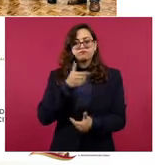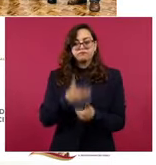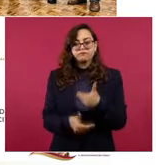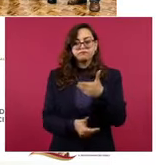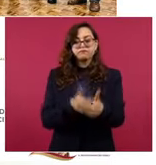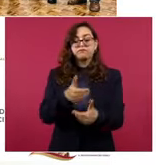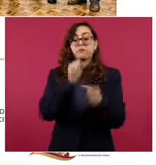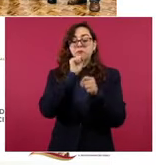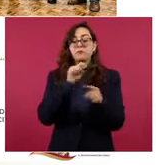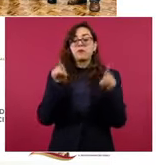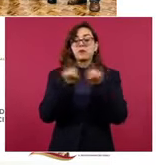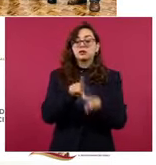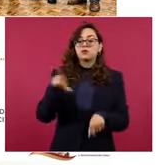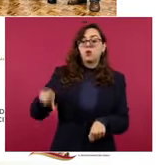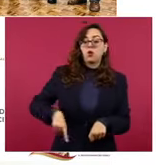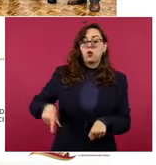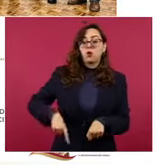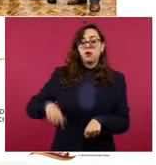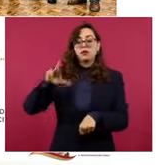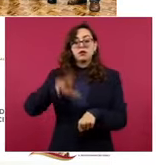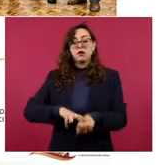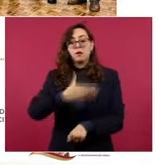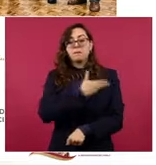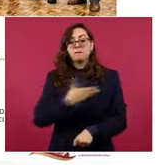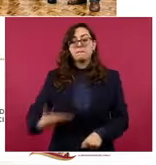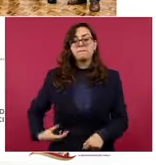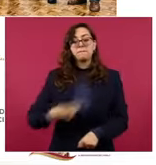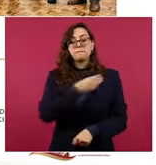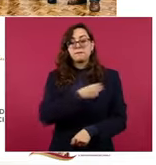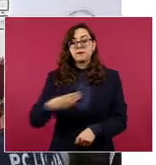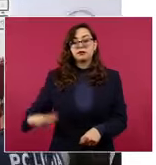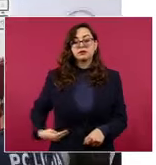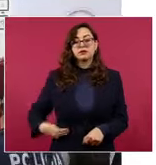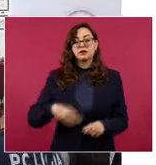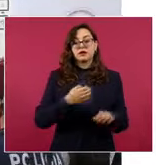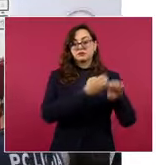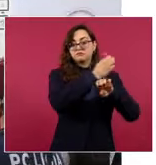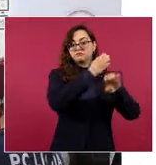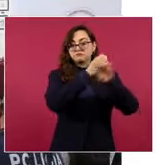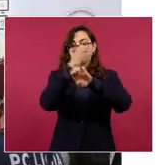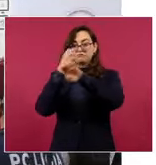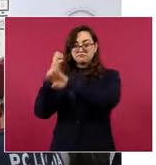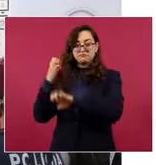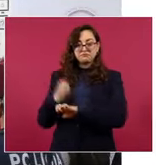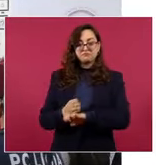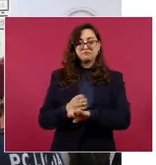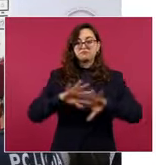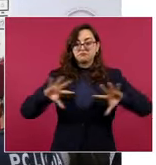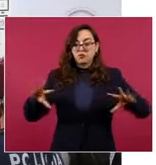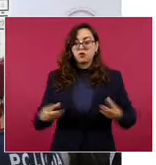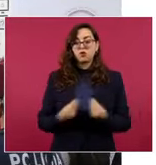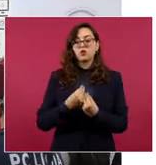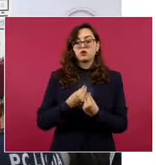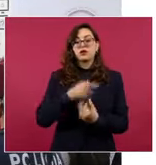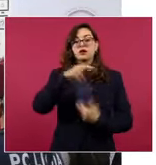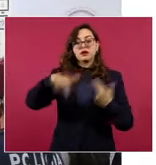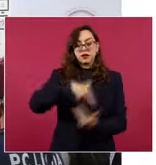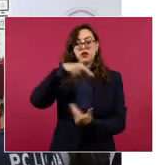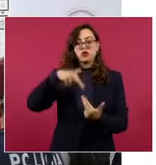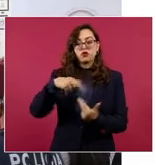presidentes municipales se reúnen en las 32 mesas estatales y en 266 mesas regionales